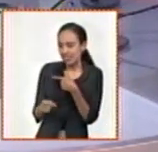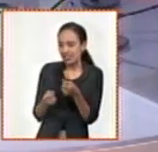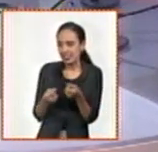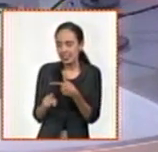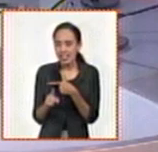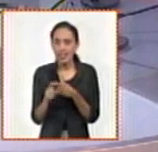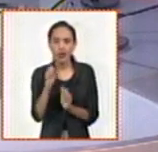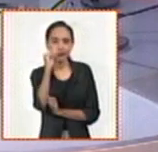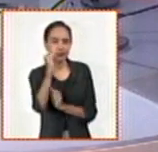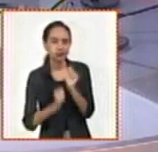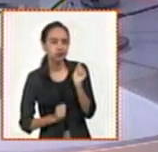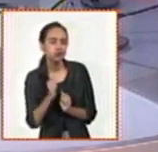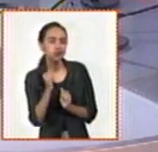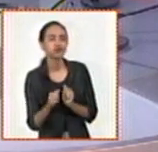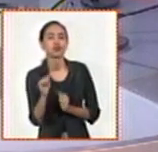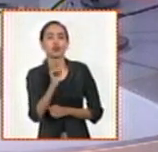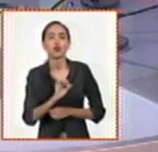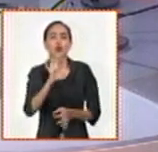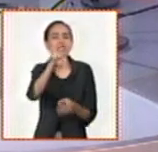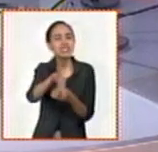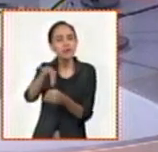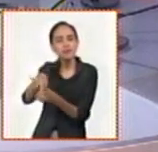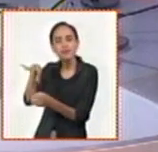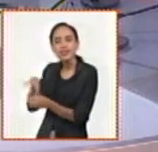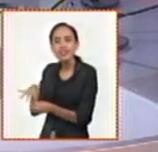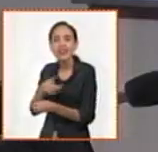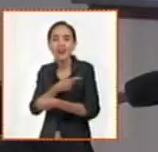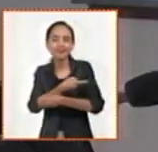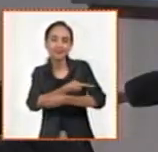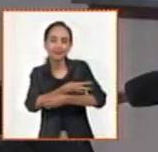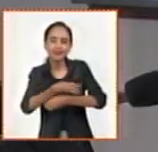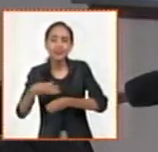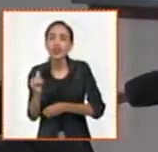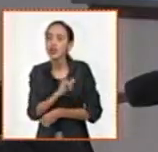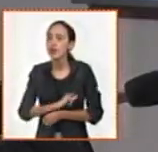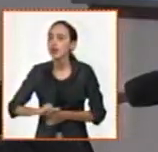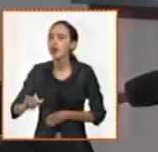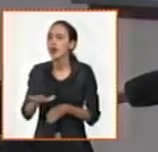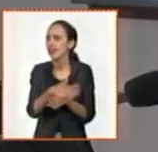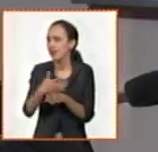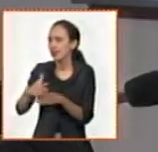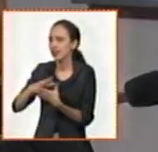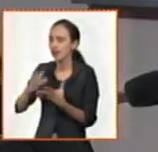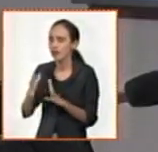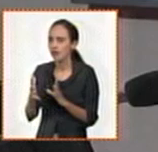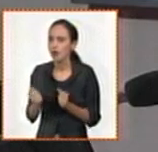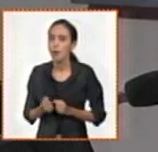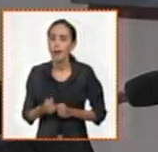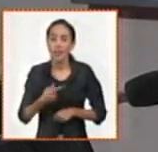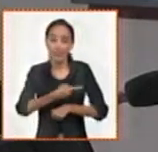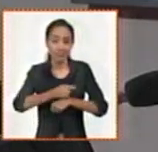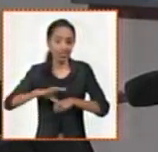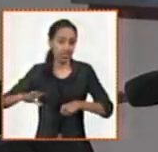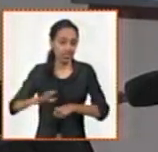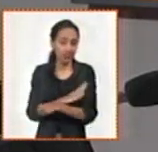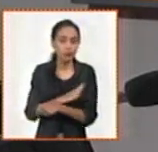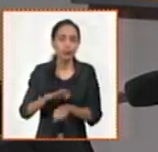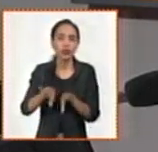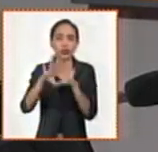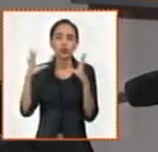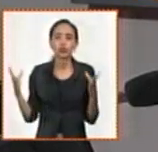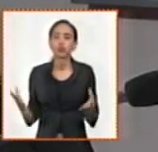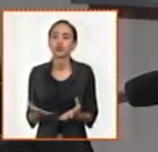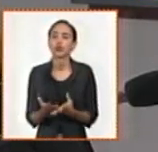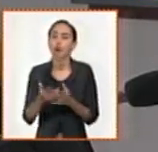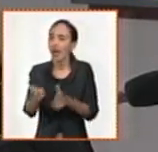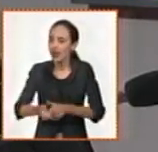maquinaria, semillas, fertilizantes sintéticos, diferentes tipos de plaguicidas. Ahora con toda la onda